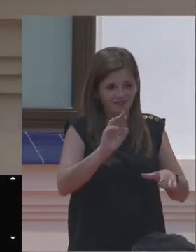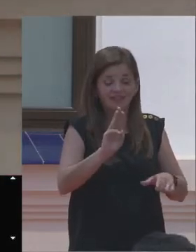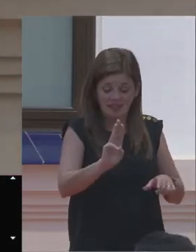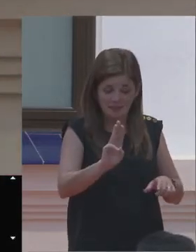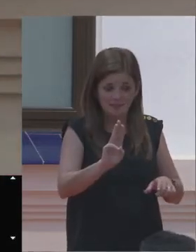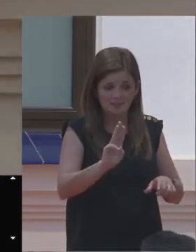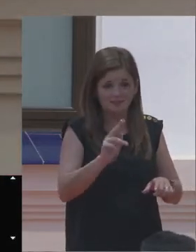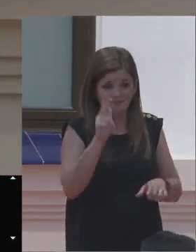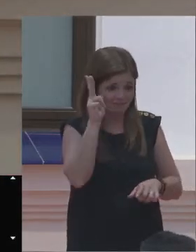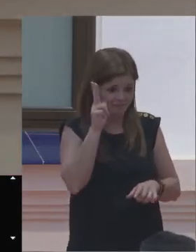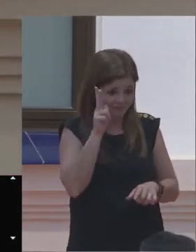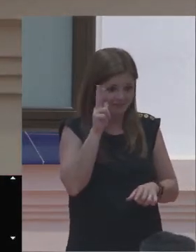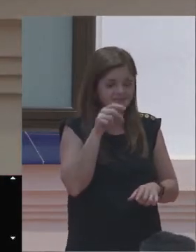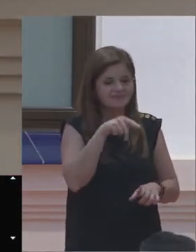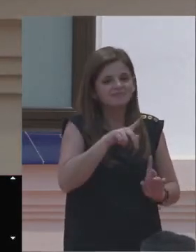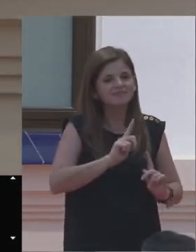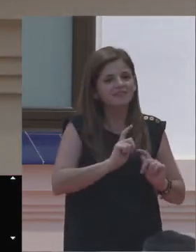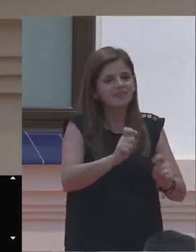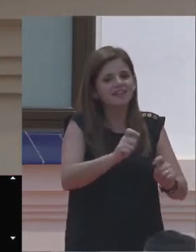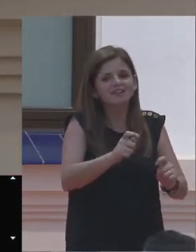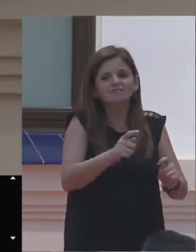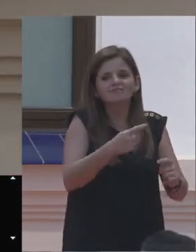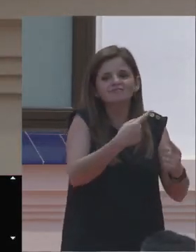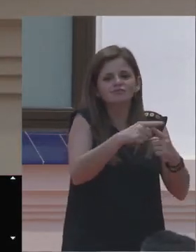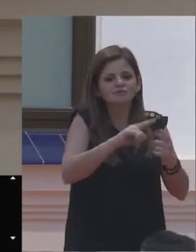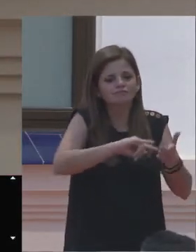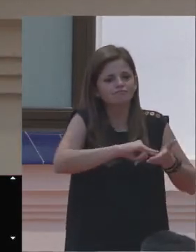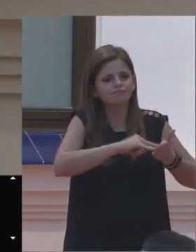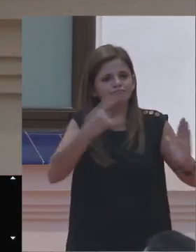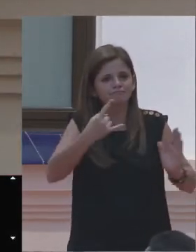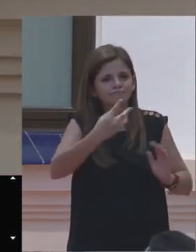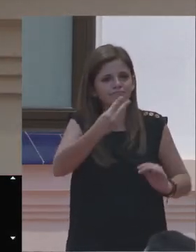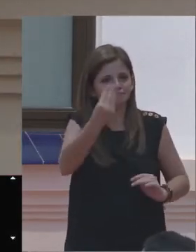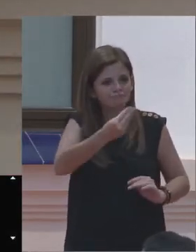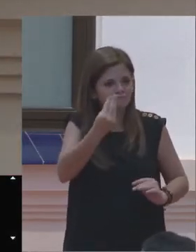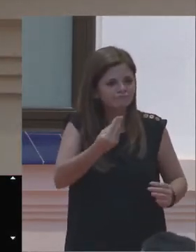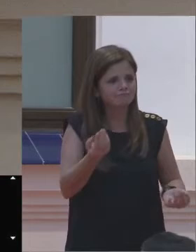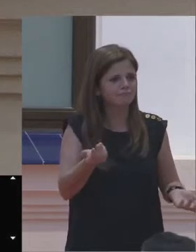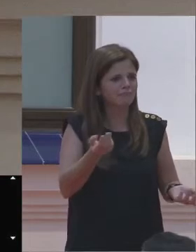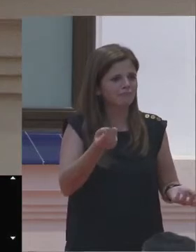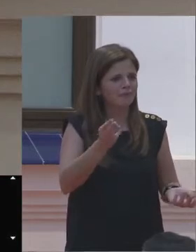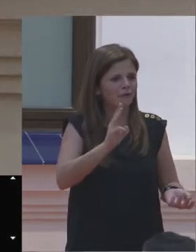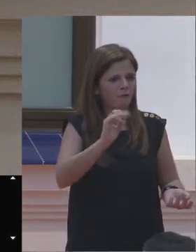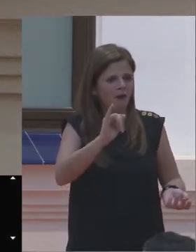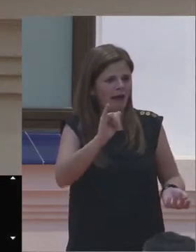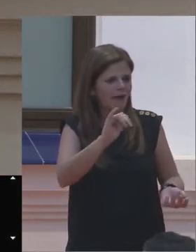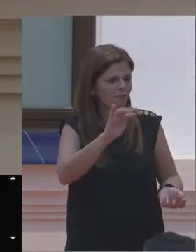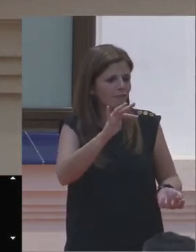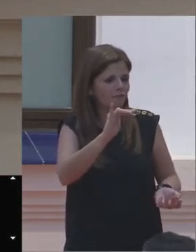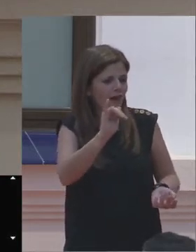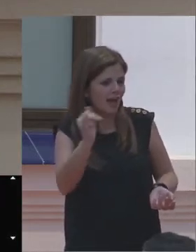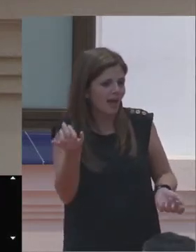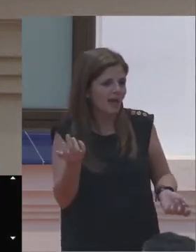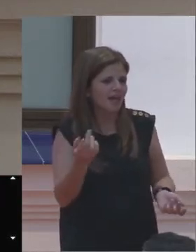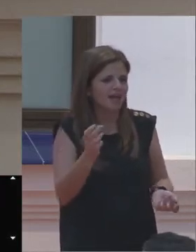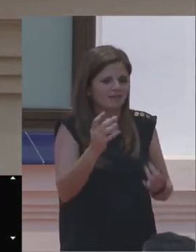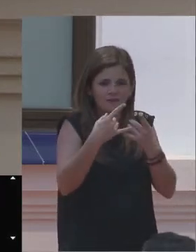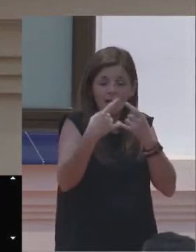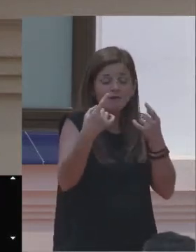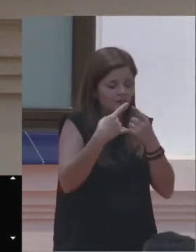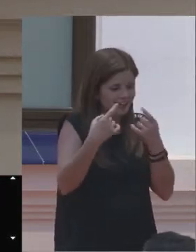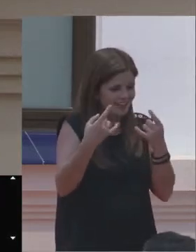los dota de lo último que había en tecnología. El Wi-Fi gratis para los pasajeros en aquel momento